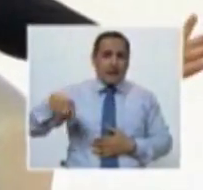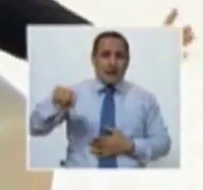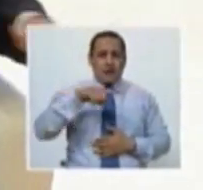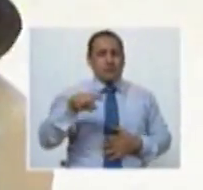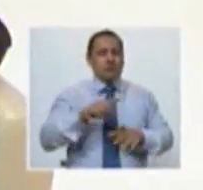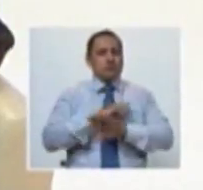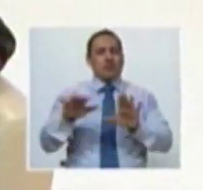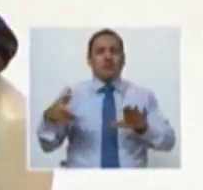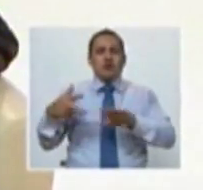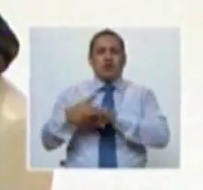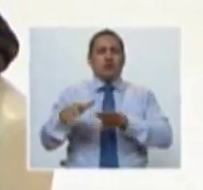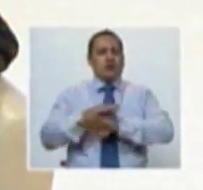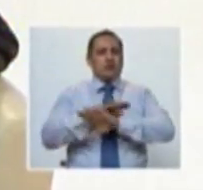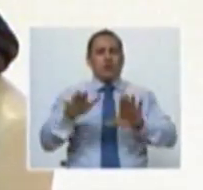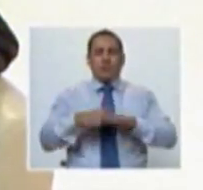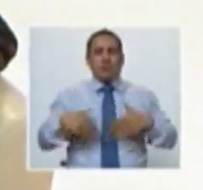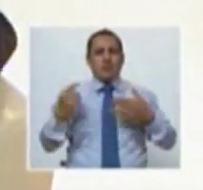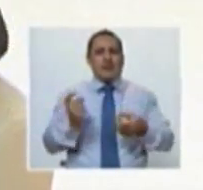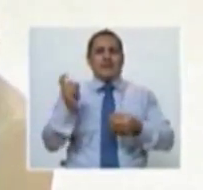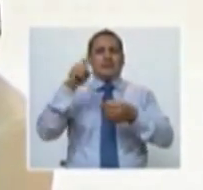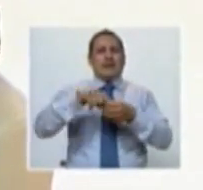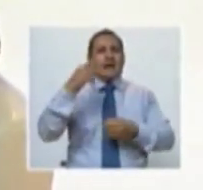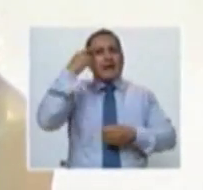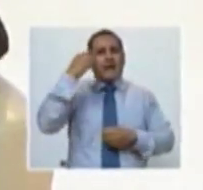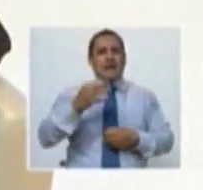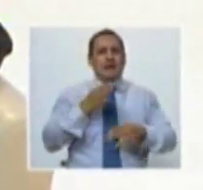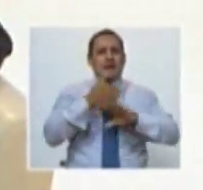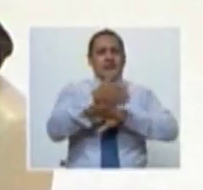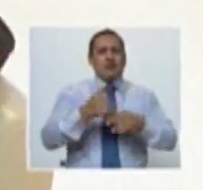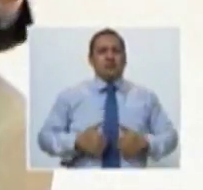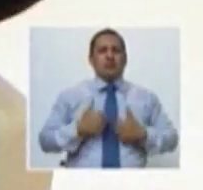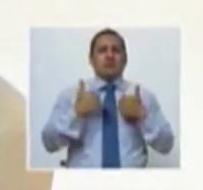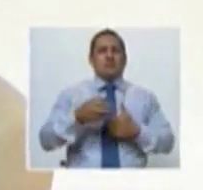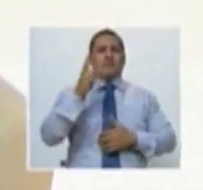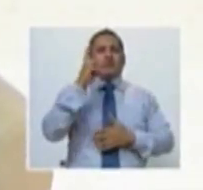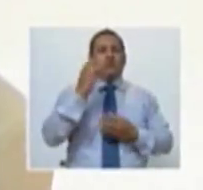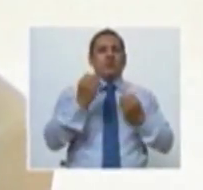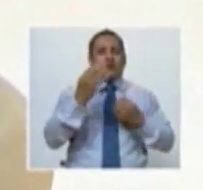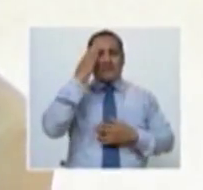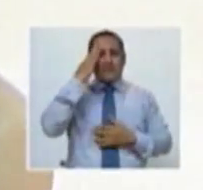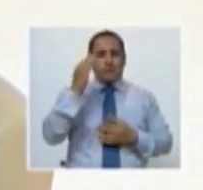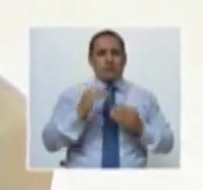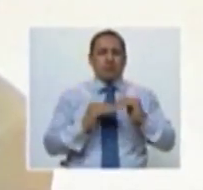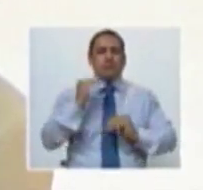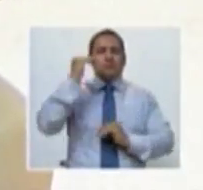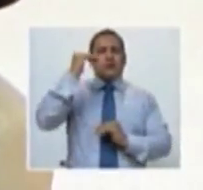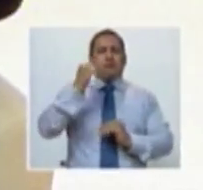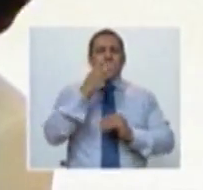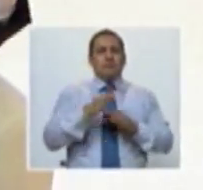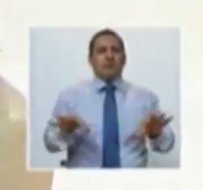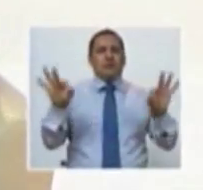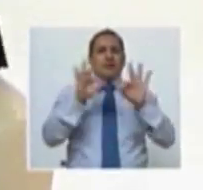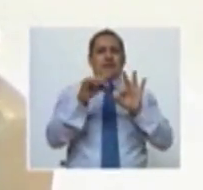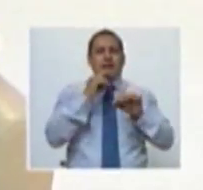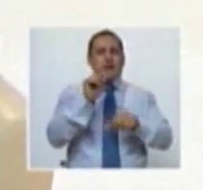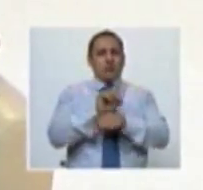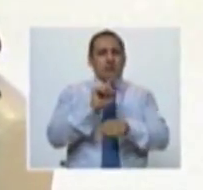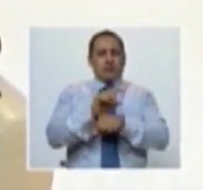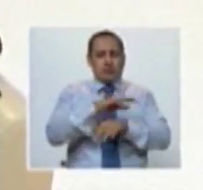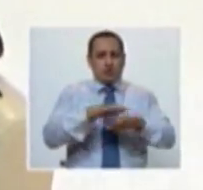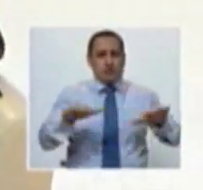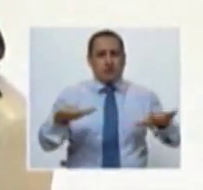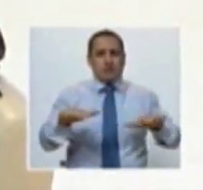les ha cercenado esta posibilidad de que siquiera postulen a la carrera pública magisterial, porque se entiende que hay un bien superior. Y el bien superior es la educación de